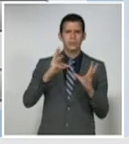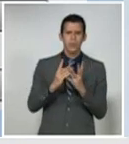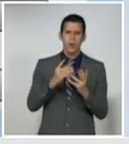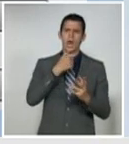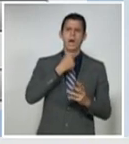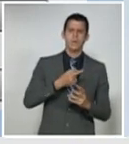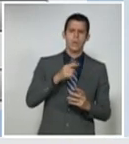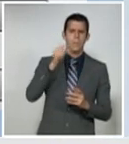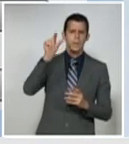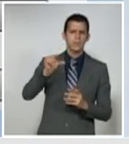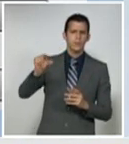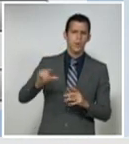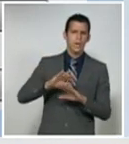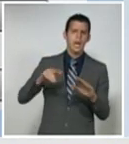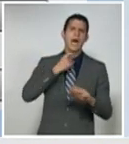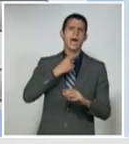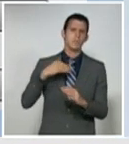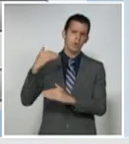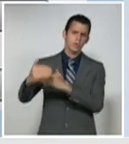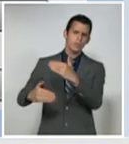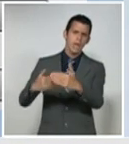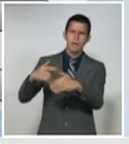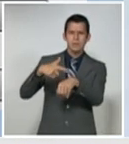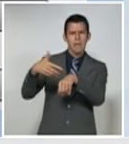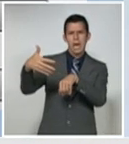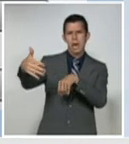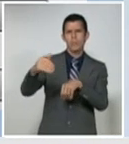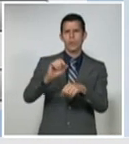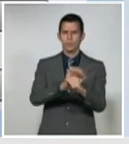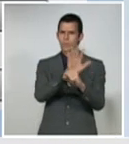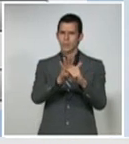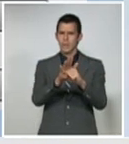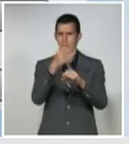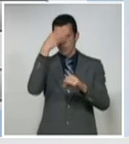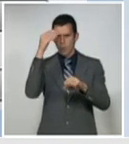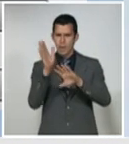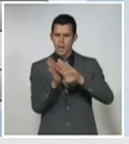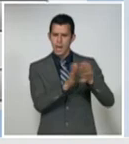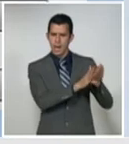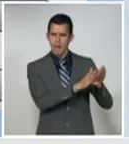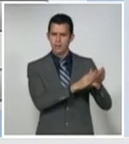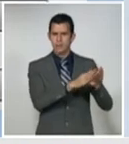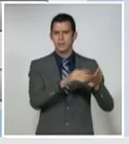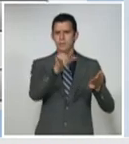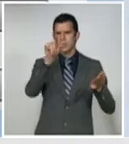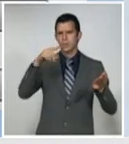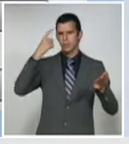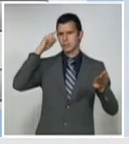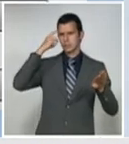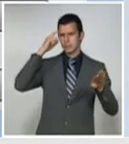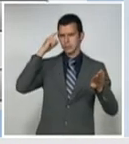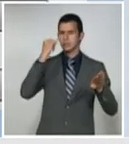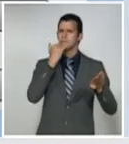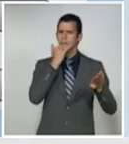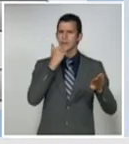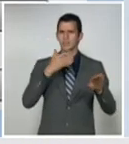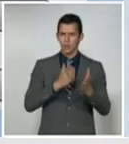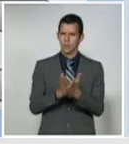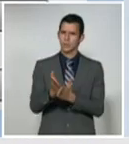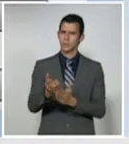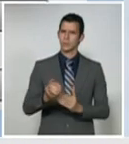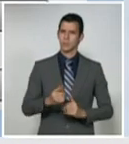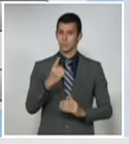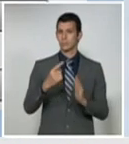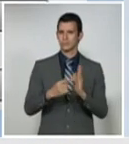pase toda esta vorágine, la afectación psicológica que ya se está produciendo y que se debe de